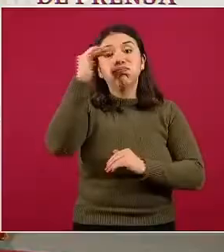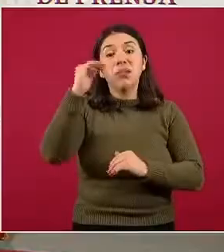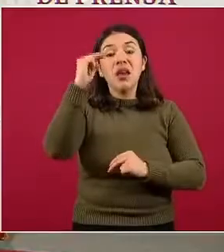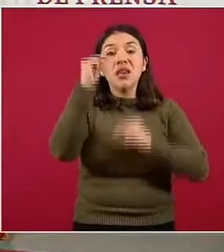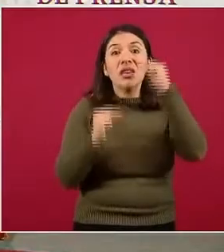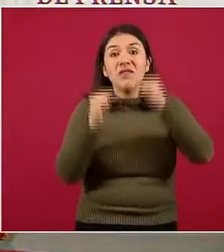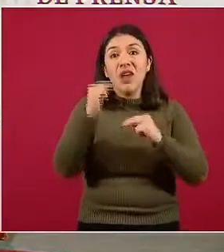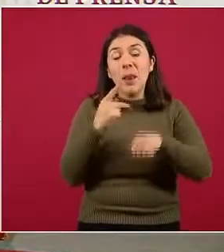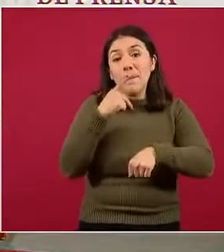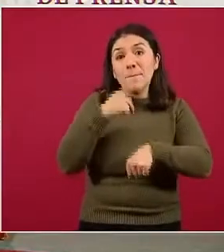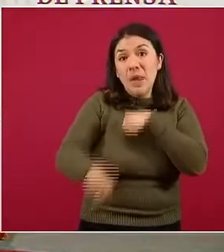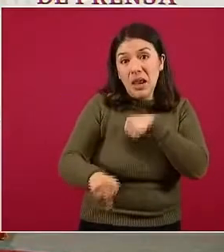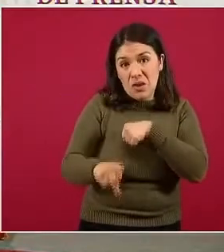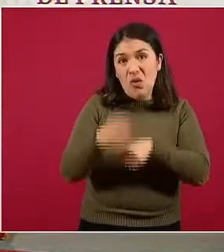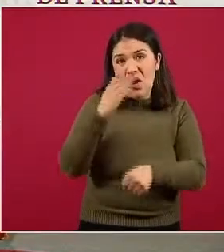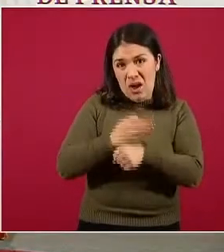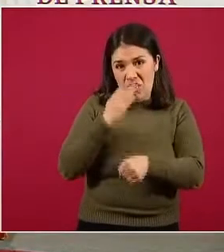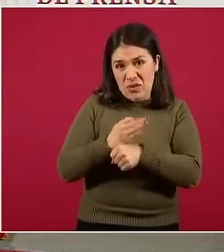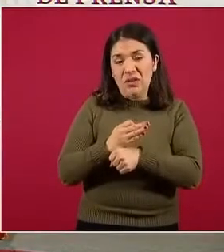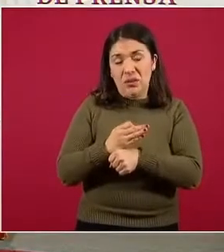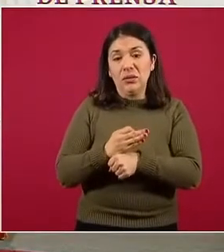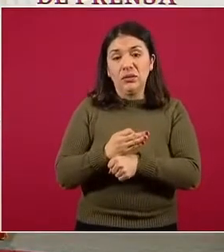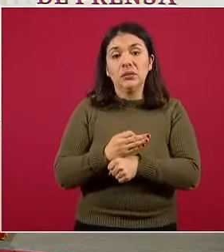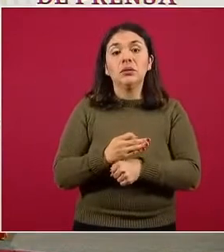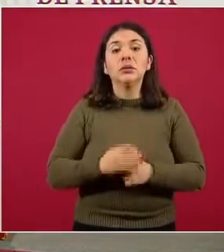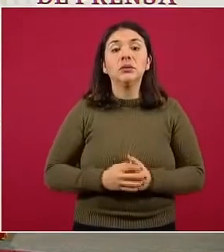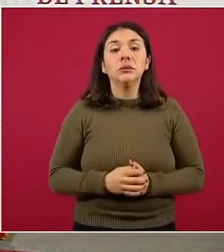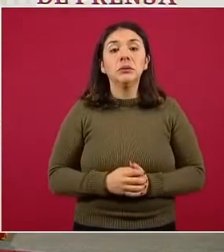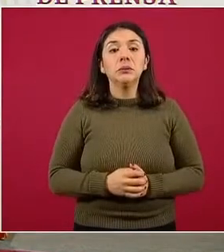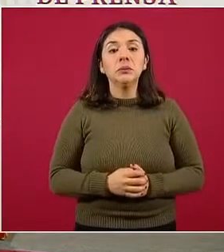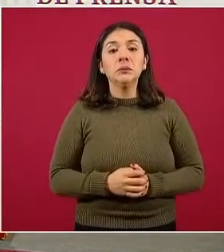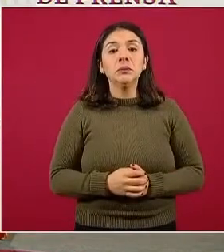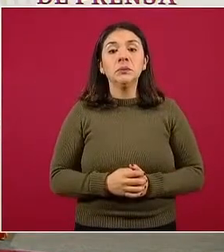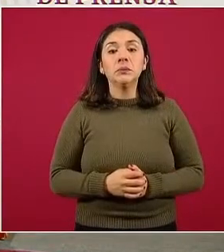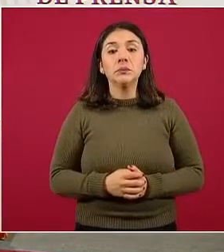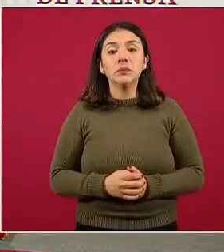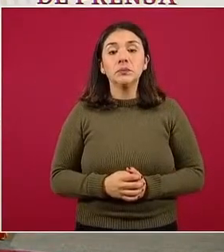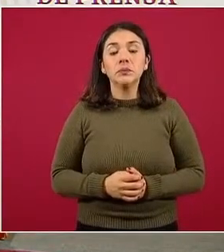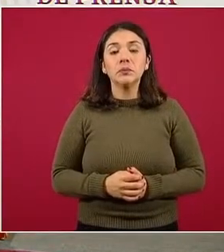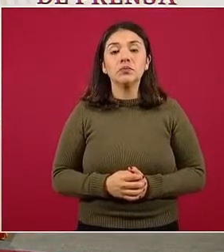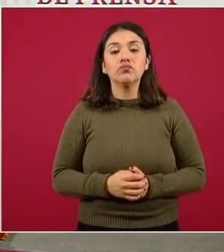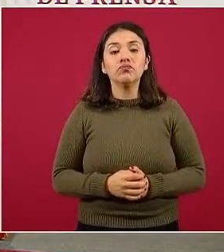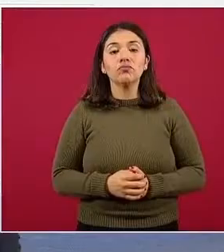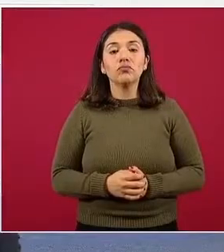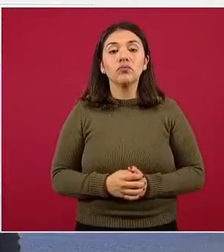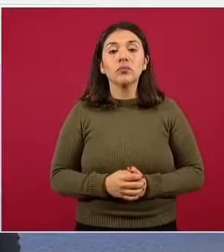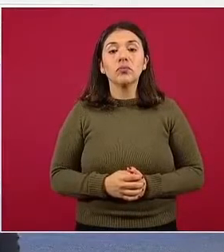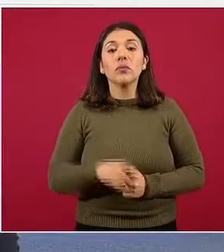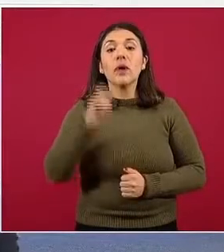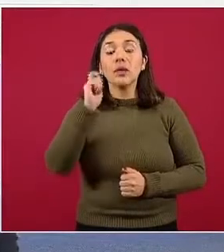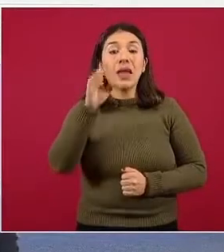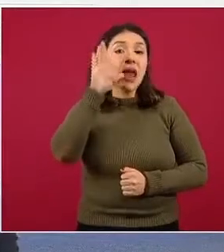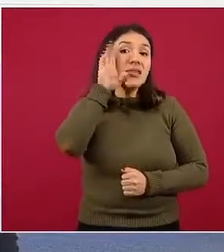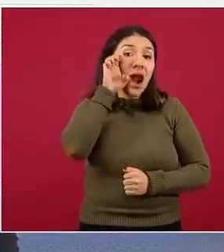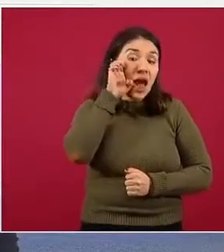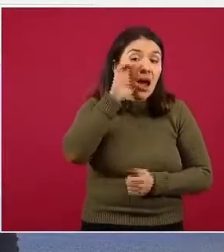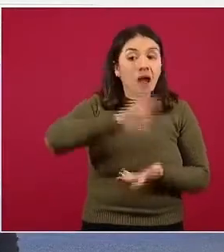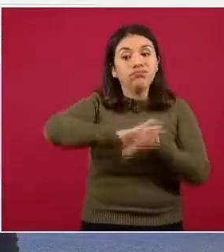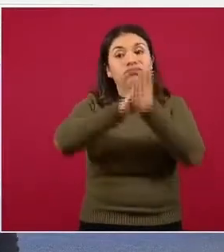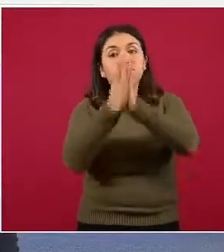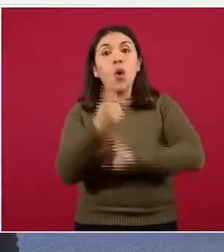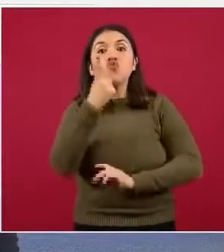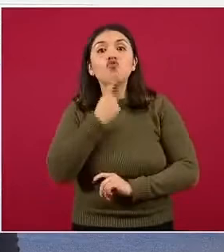su nivel de alerta o de riesgo, epidémico de naranja a rojo.